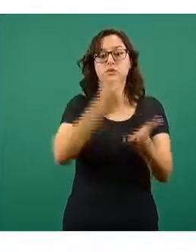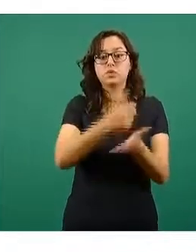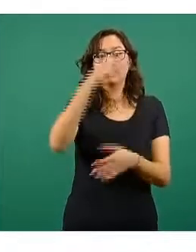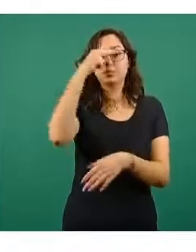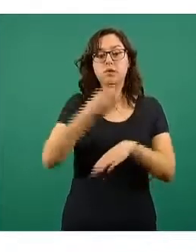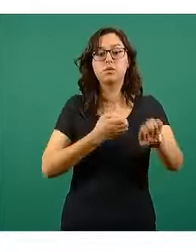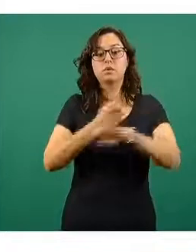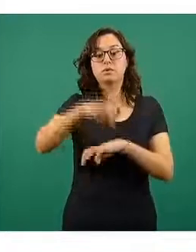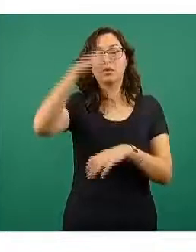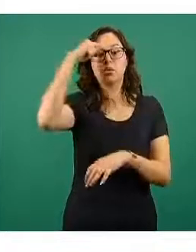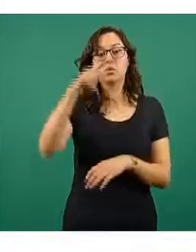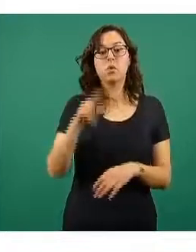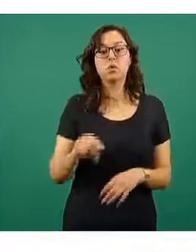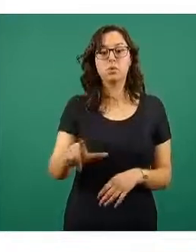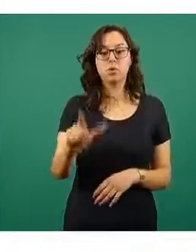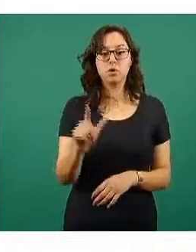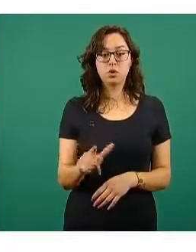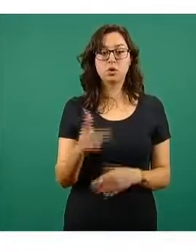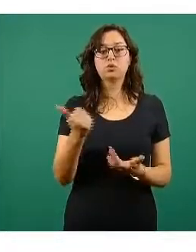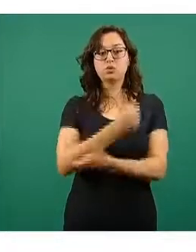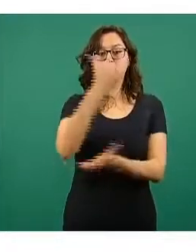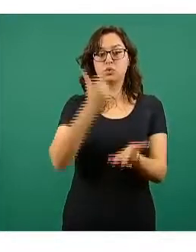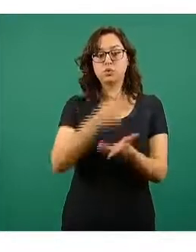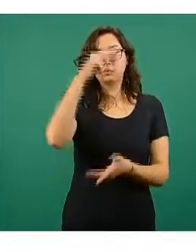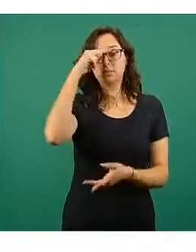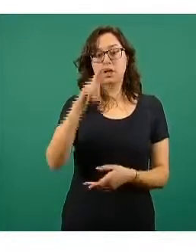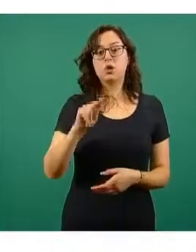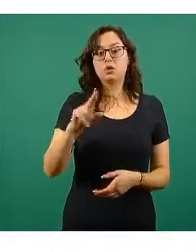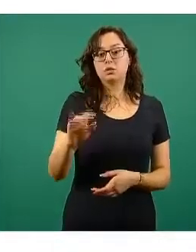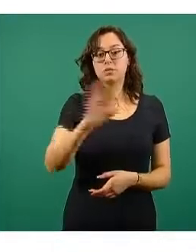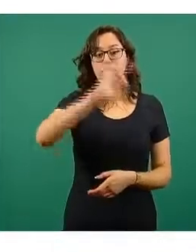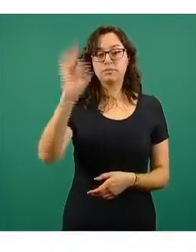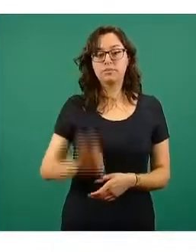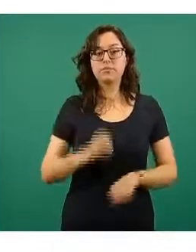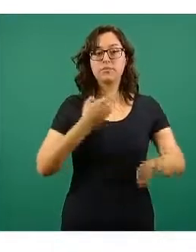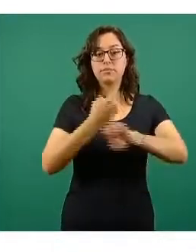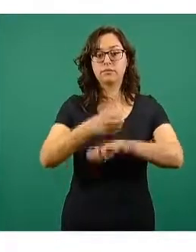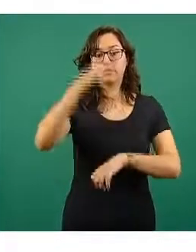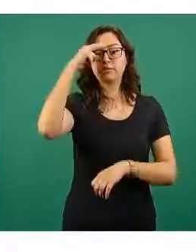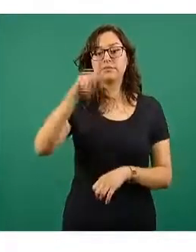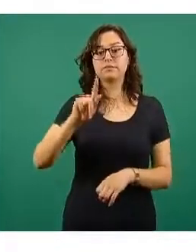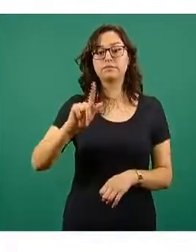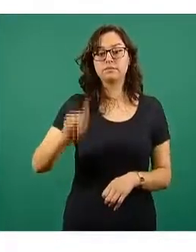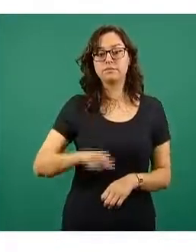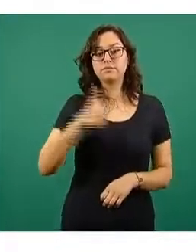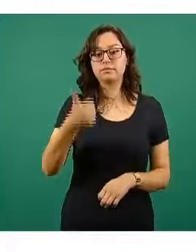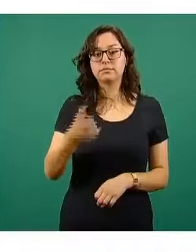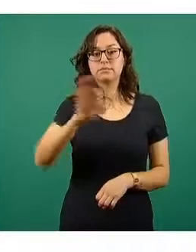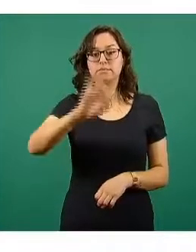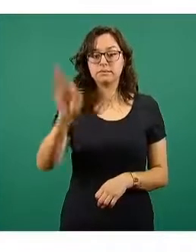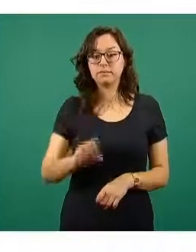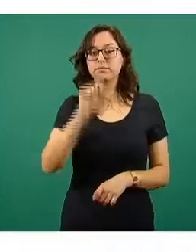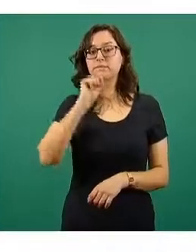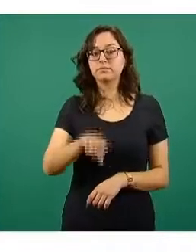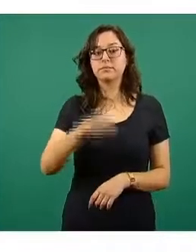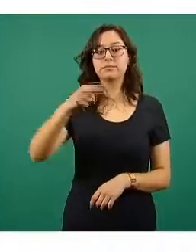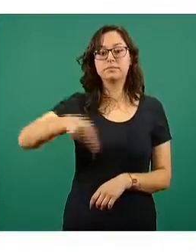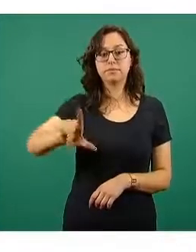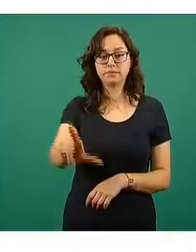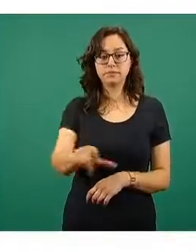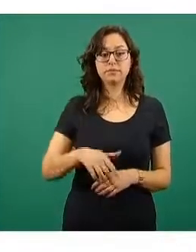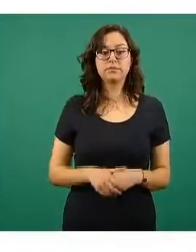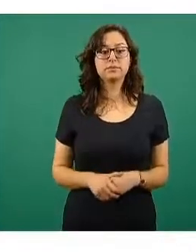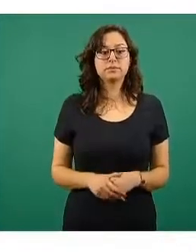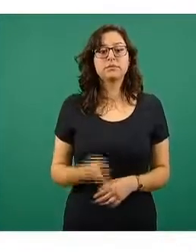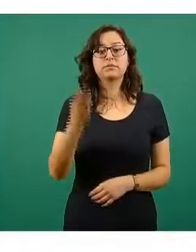Nuevo León, 80% para la Ciudad de México, 76% respectivamente para el Estado de México y el Estado de Nuevo